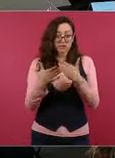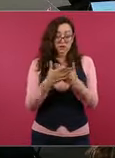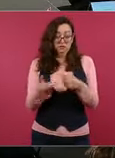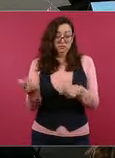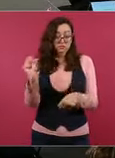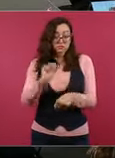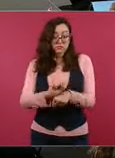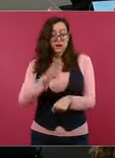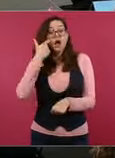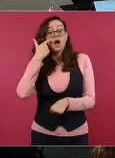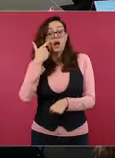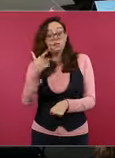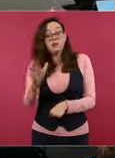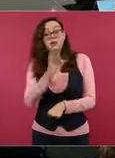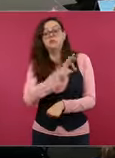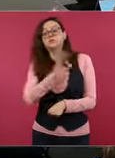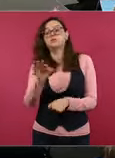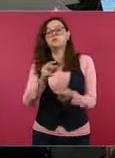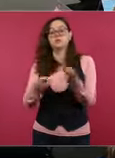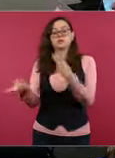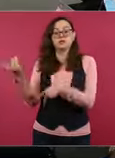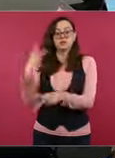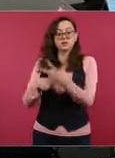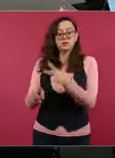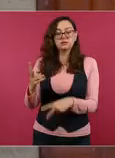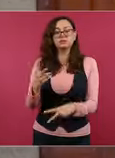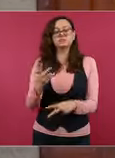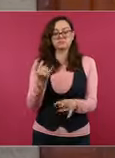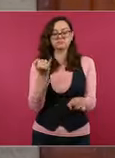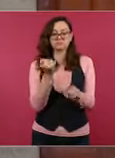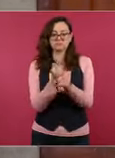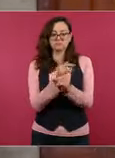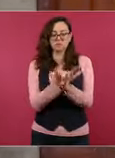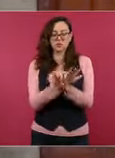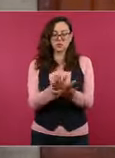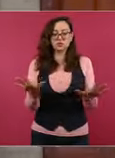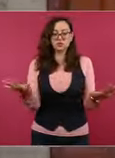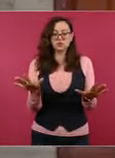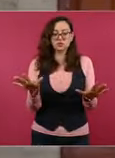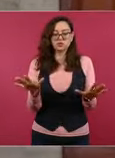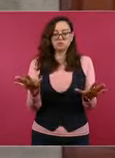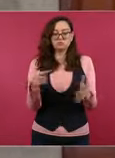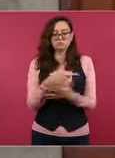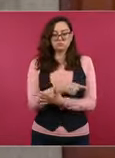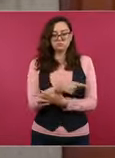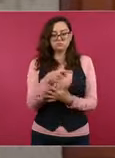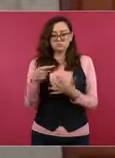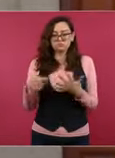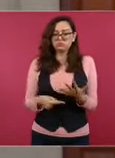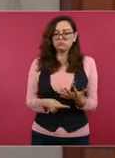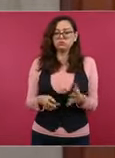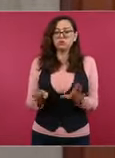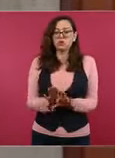viene, que estén aquí para informarles de todo lo que se